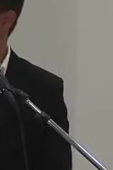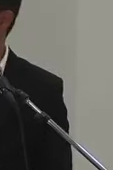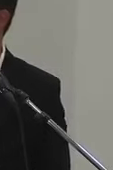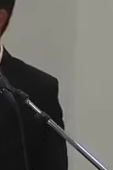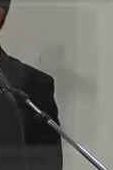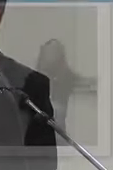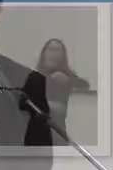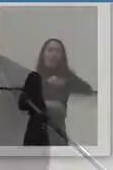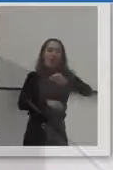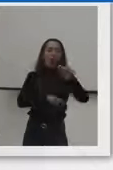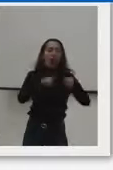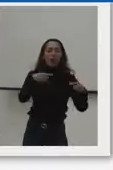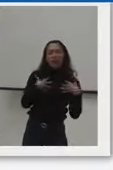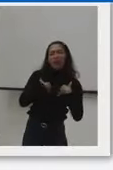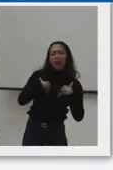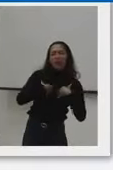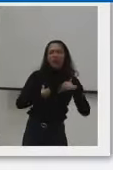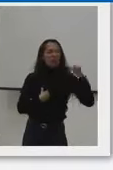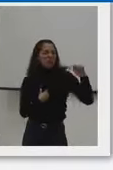víctimas de género y abuso